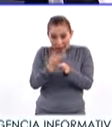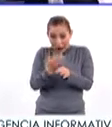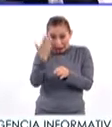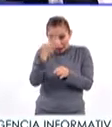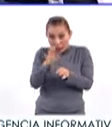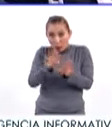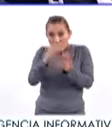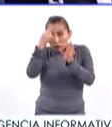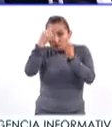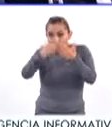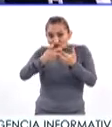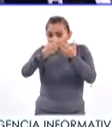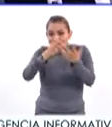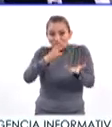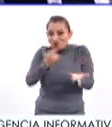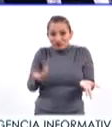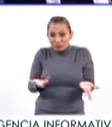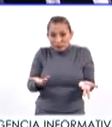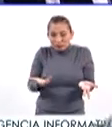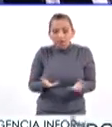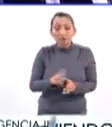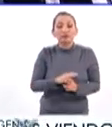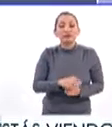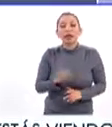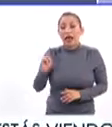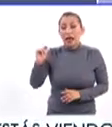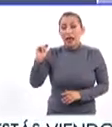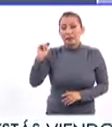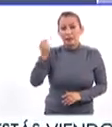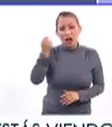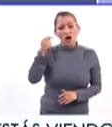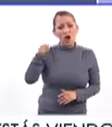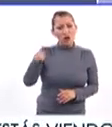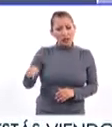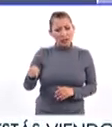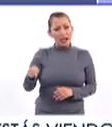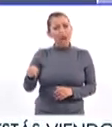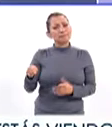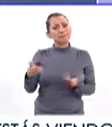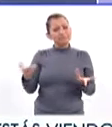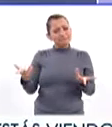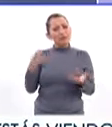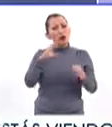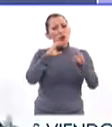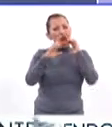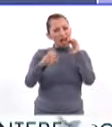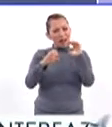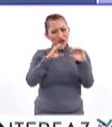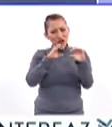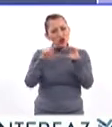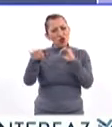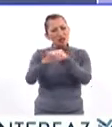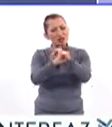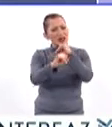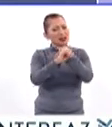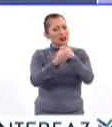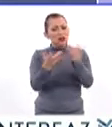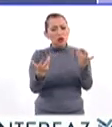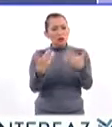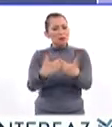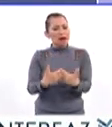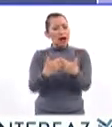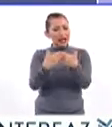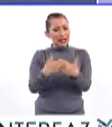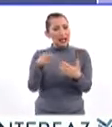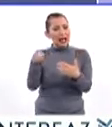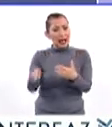momento adecuado. Claro. Sí, la tecnología y los medios de comunicación son unos artefactos.